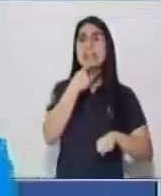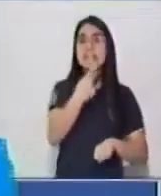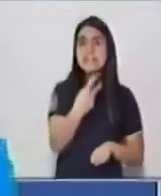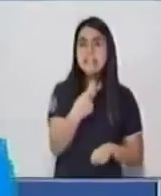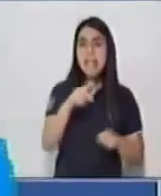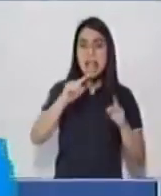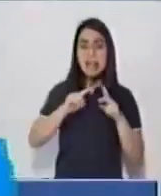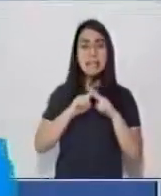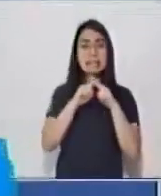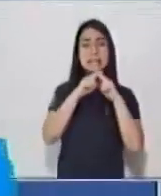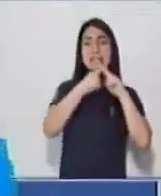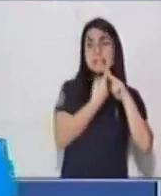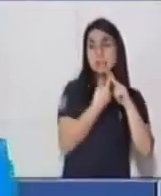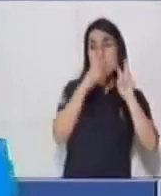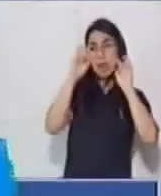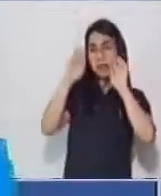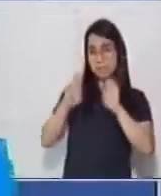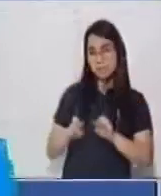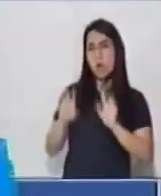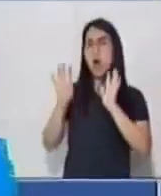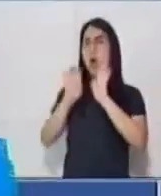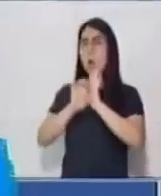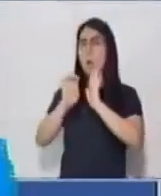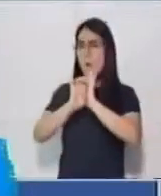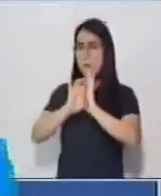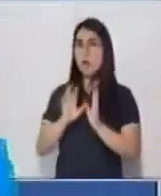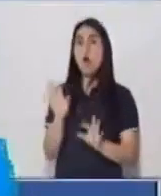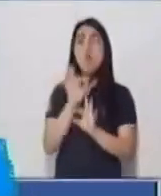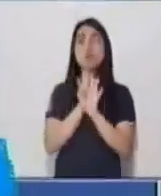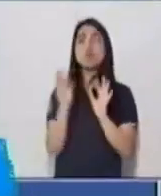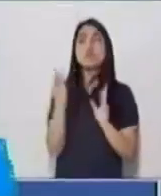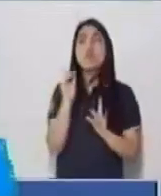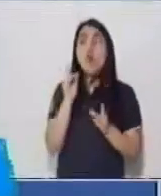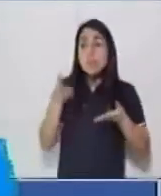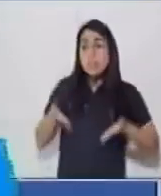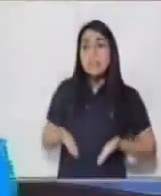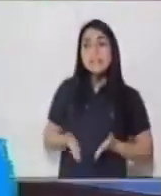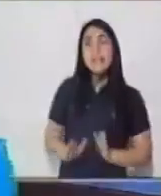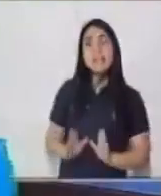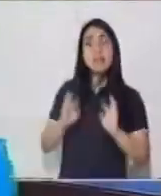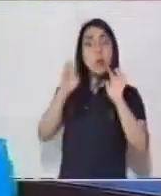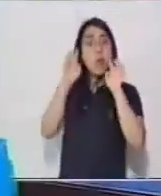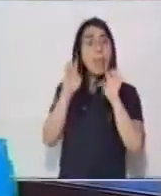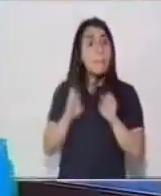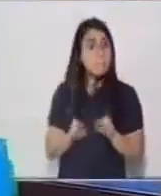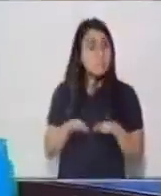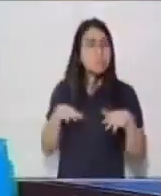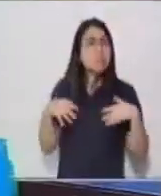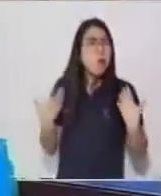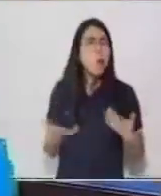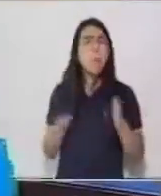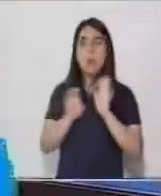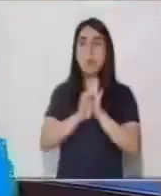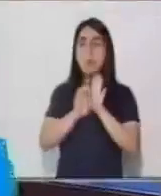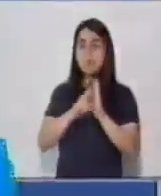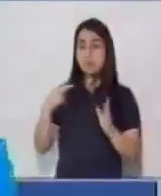ejemplo, nosotros que vivimos en Guatemala y que nacimos en Guatemala, somos,